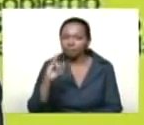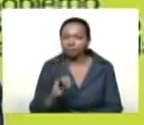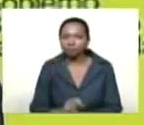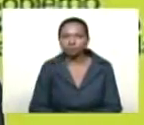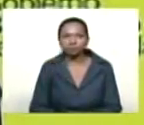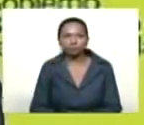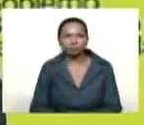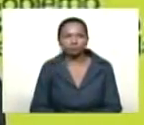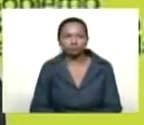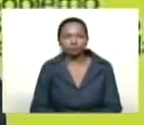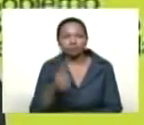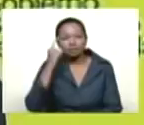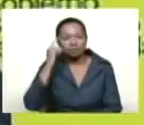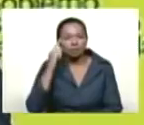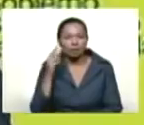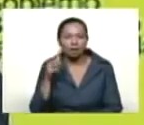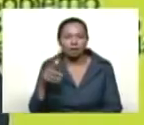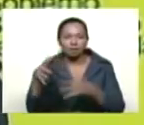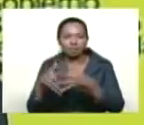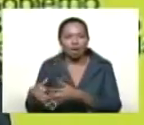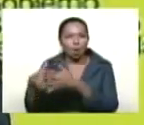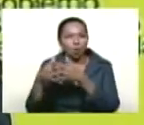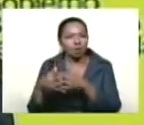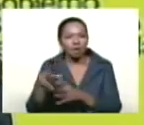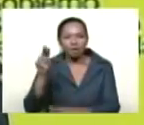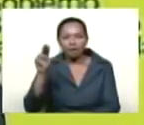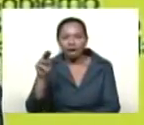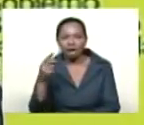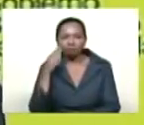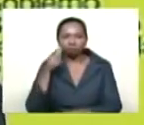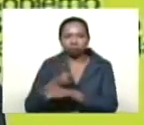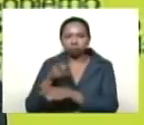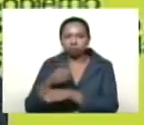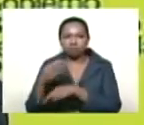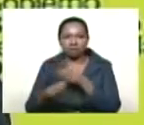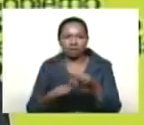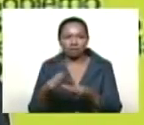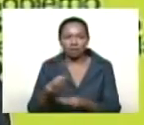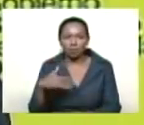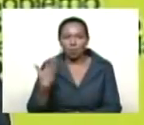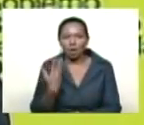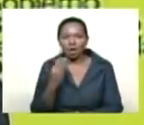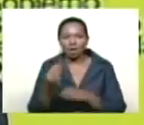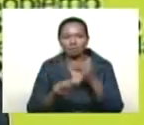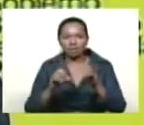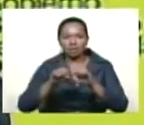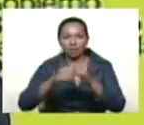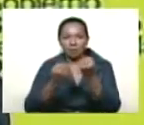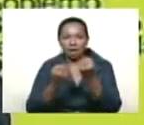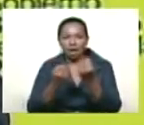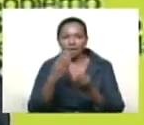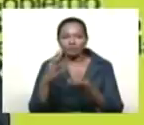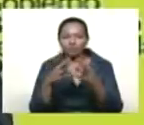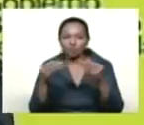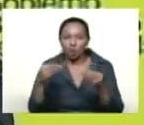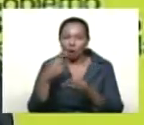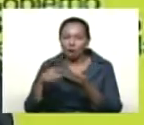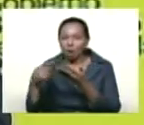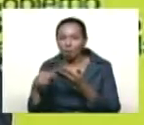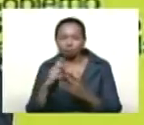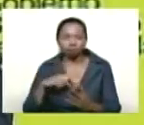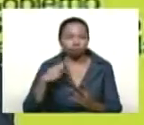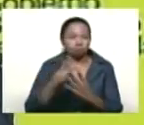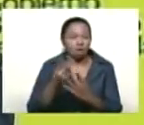imperialismo que ninguna de sus amenazas podrán quebrar la indeclinable